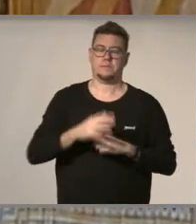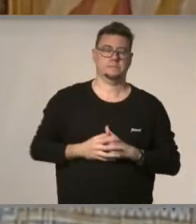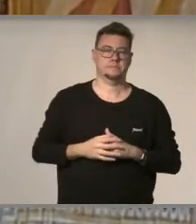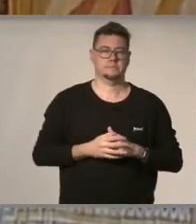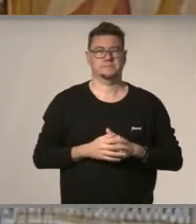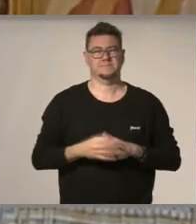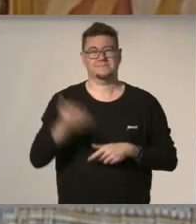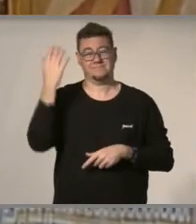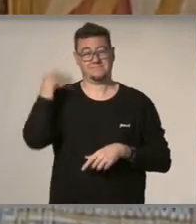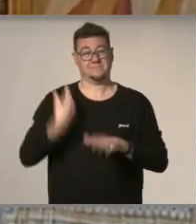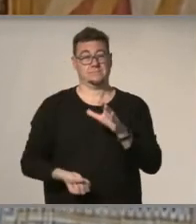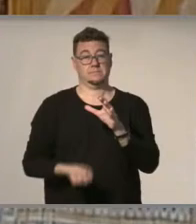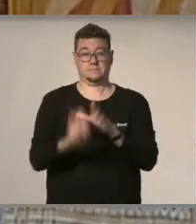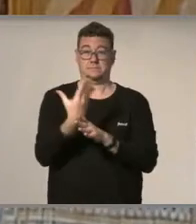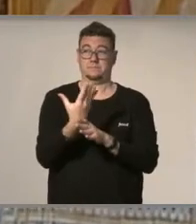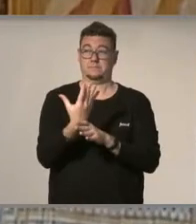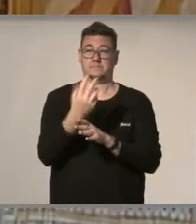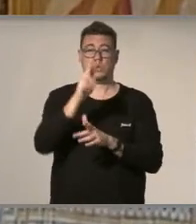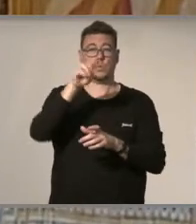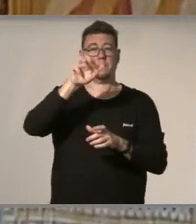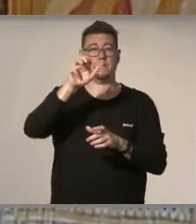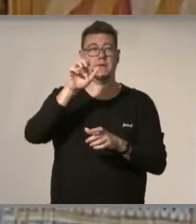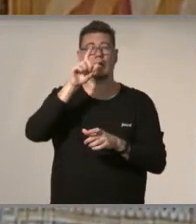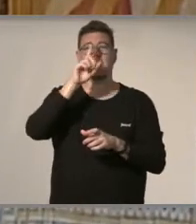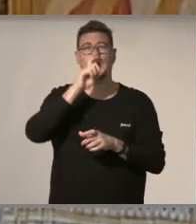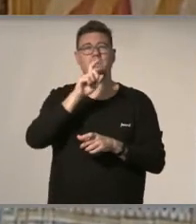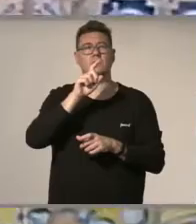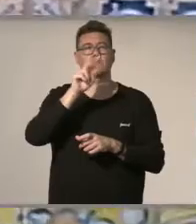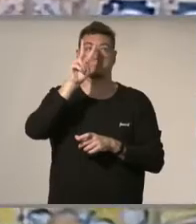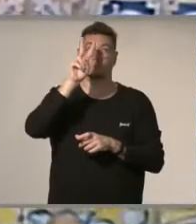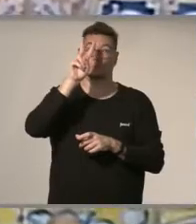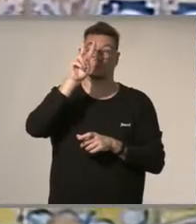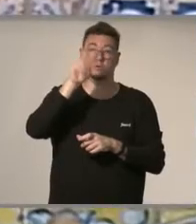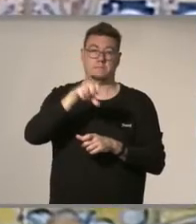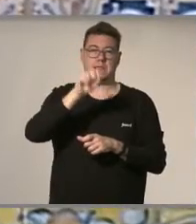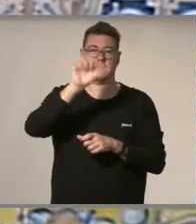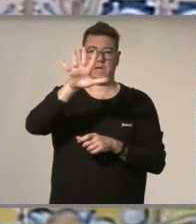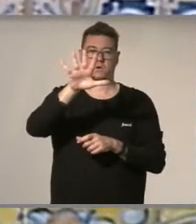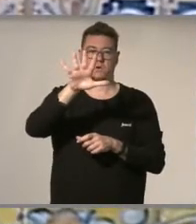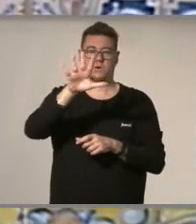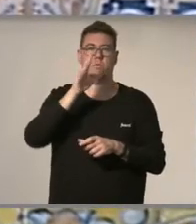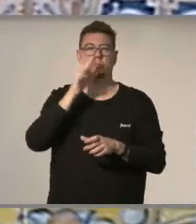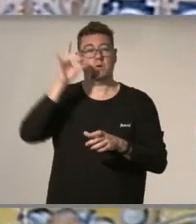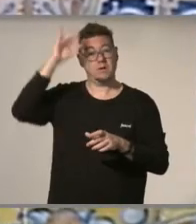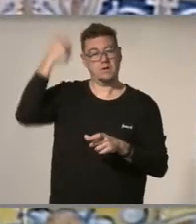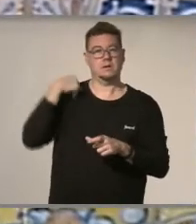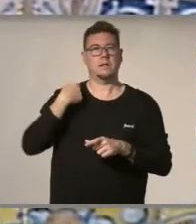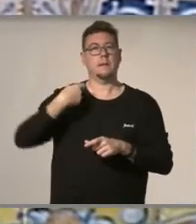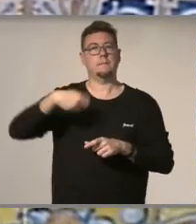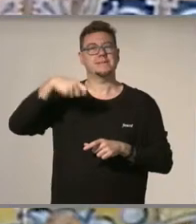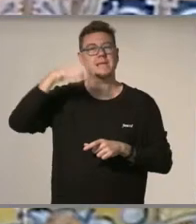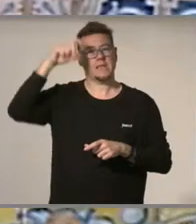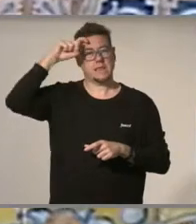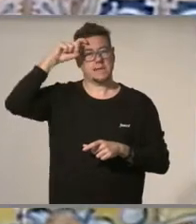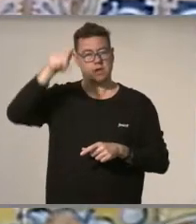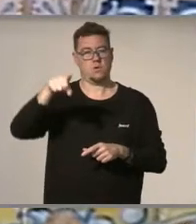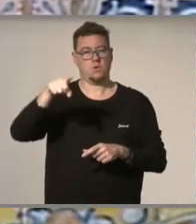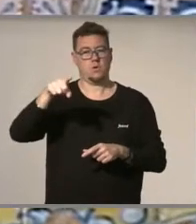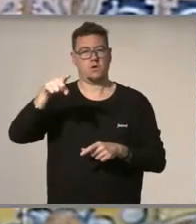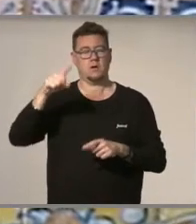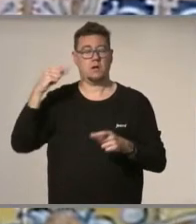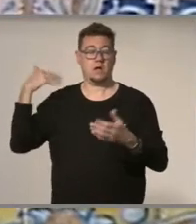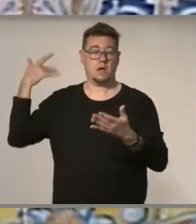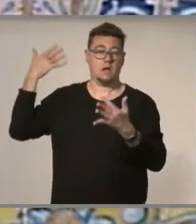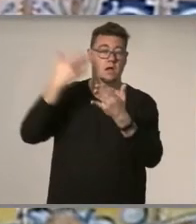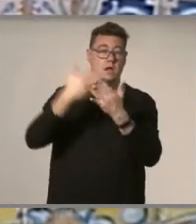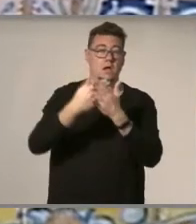que fue creada la UME en 2005 por iniciativa del presidente Zapatero, la UME nos